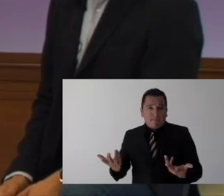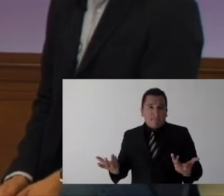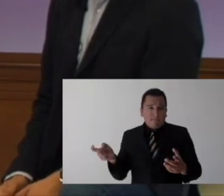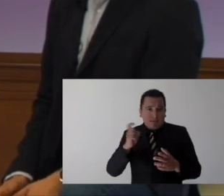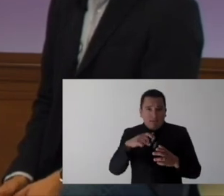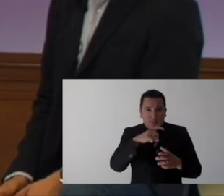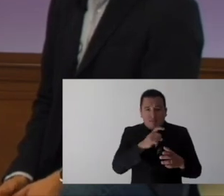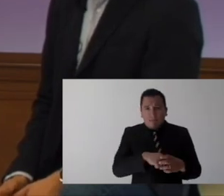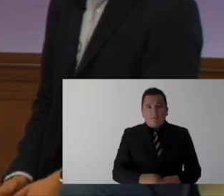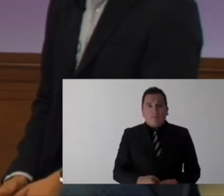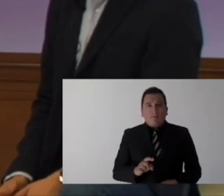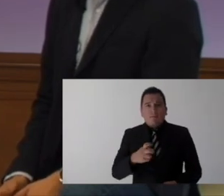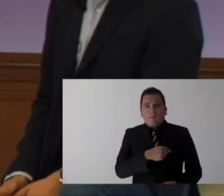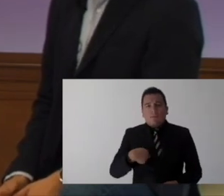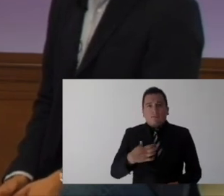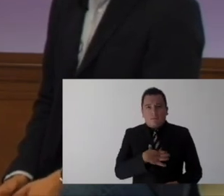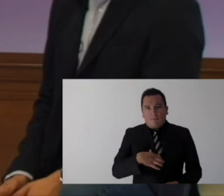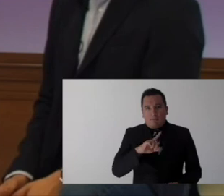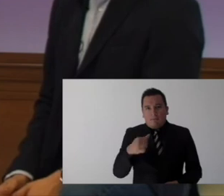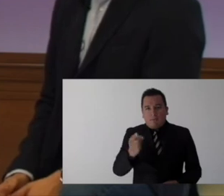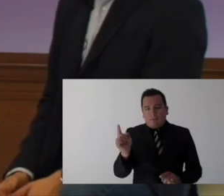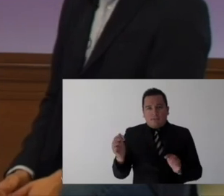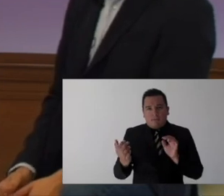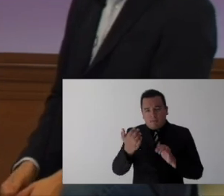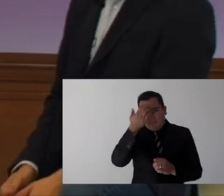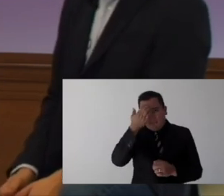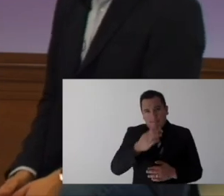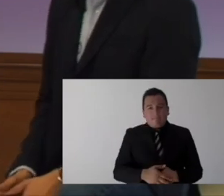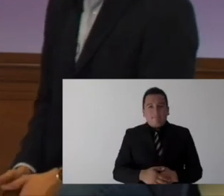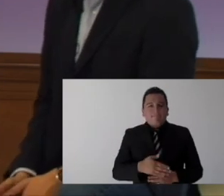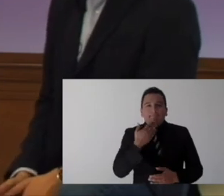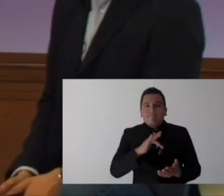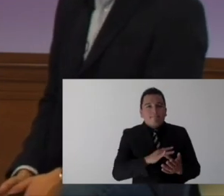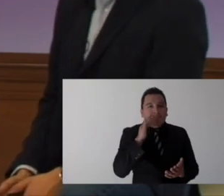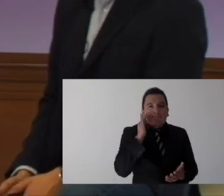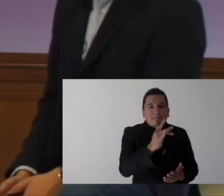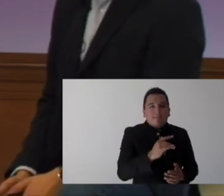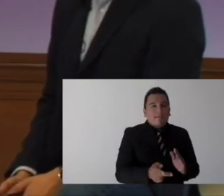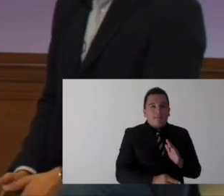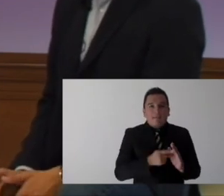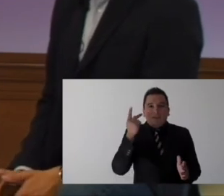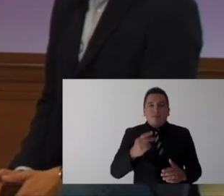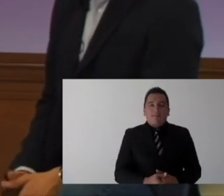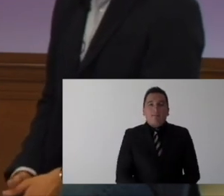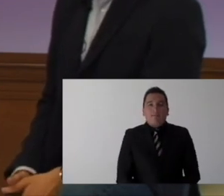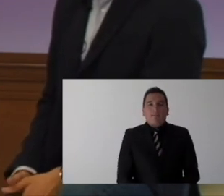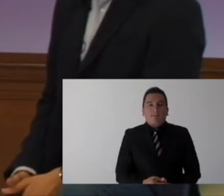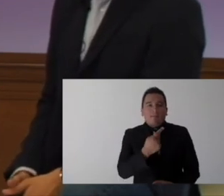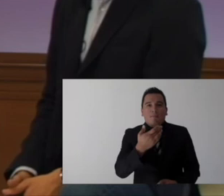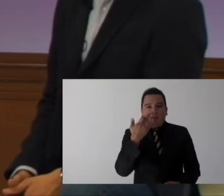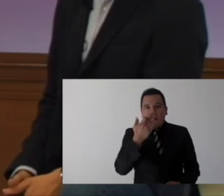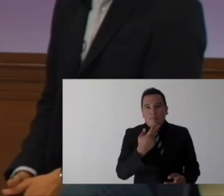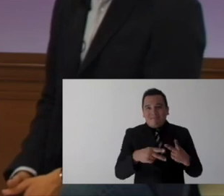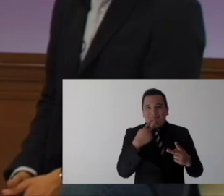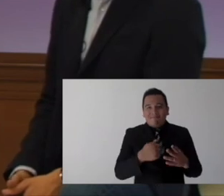gusto conocerlos pronto. Perfecto, pues Luis, te agradecemos de nueva cuenta el tiempo que nos has brindado y nos vemos pronto ya con el inicio